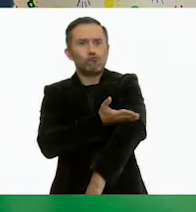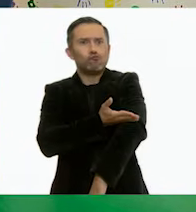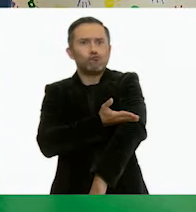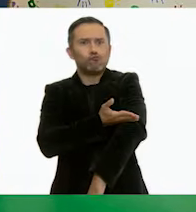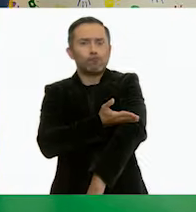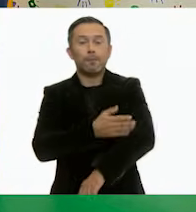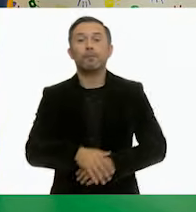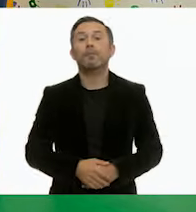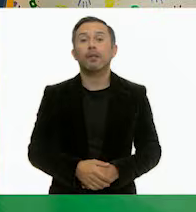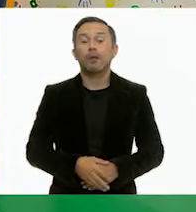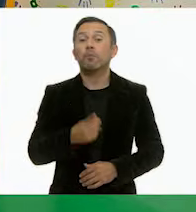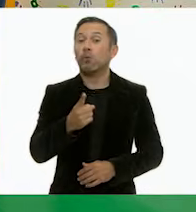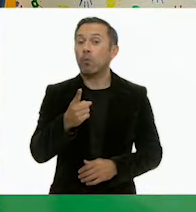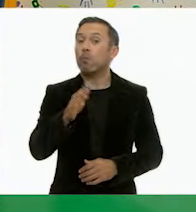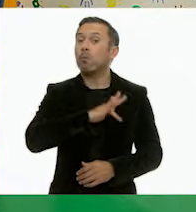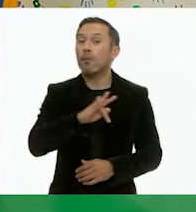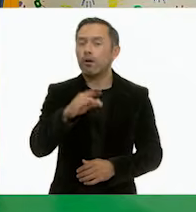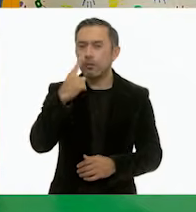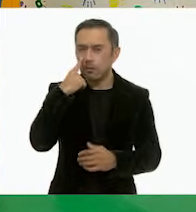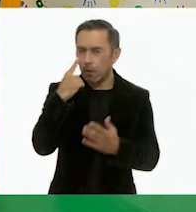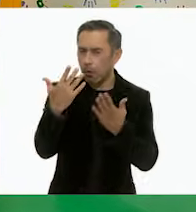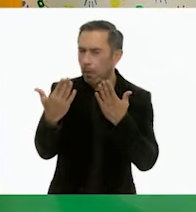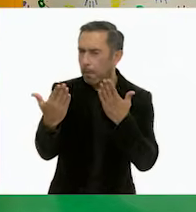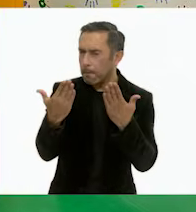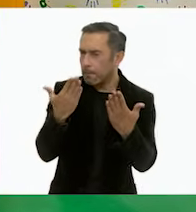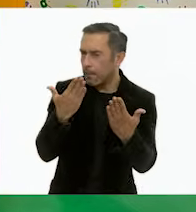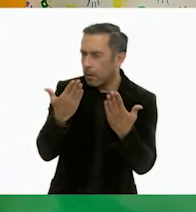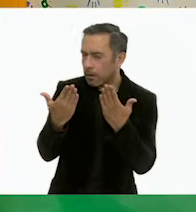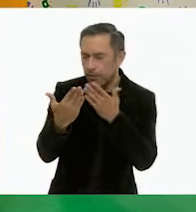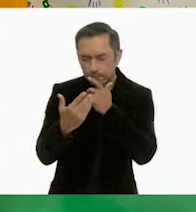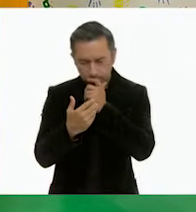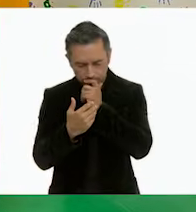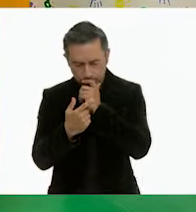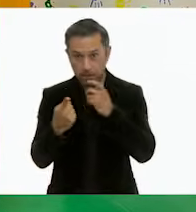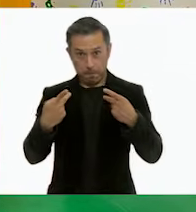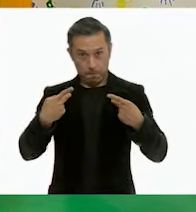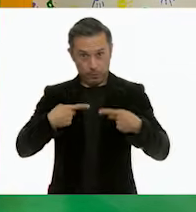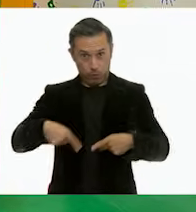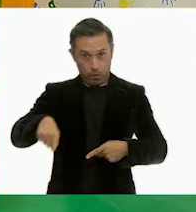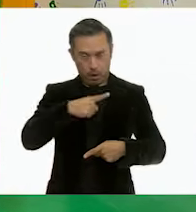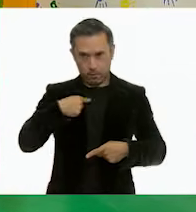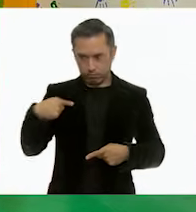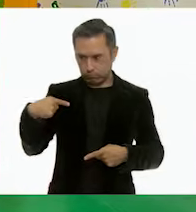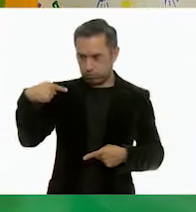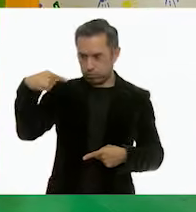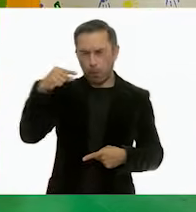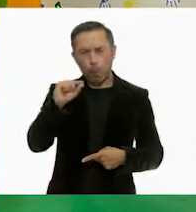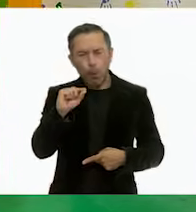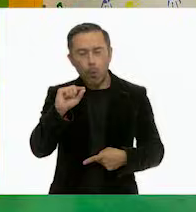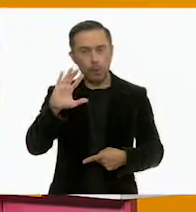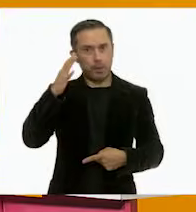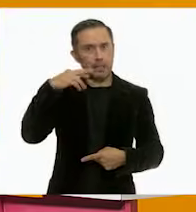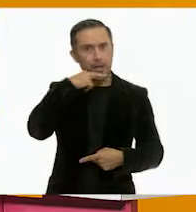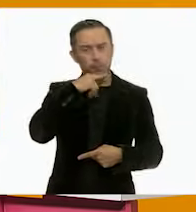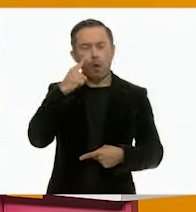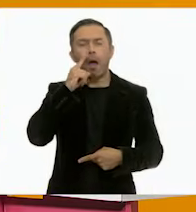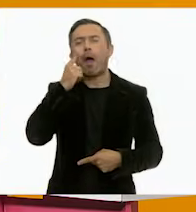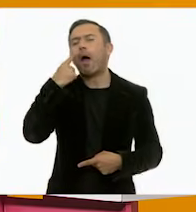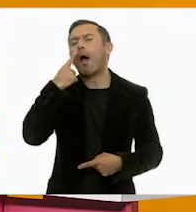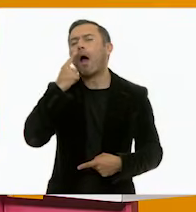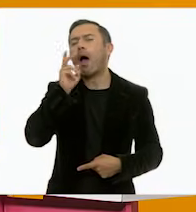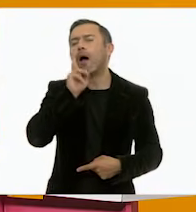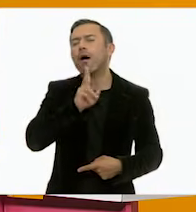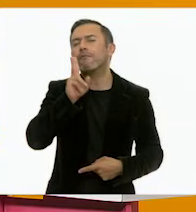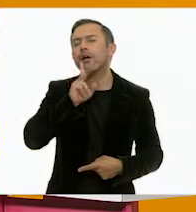de comparar o de ver cuánto hemos crecido las personas es compararlo y utilizar